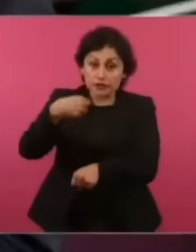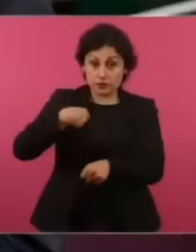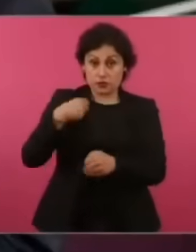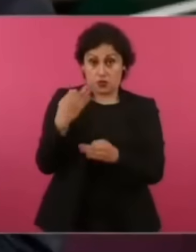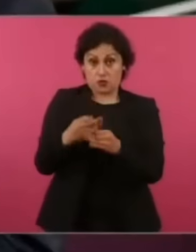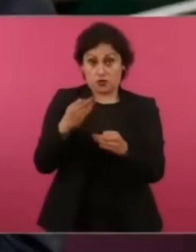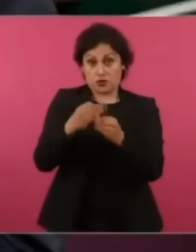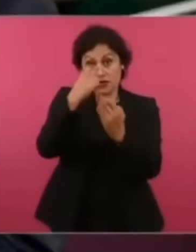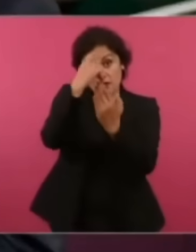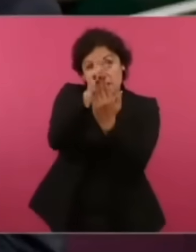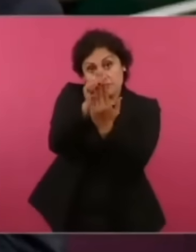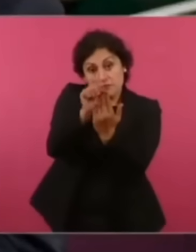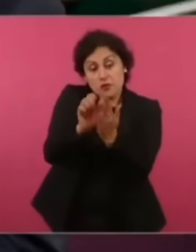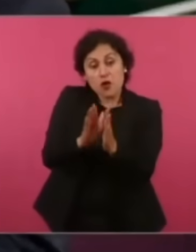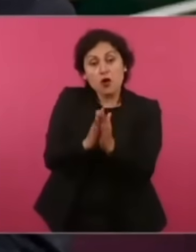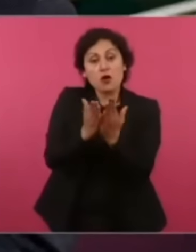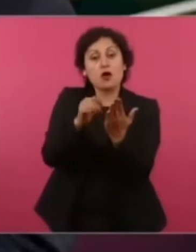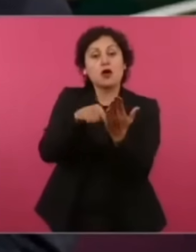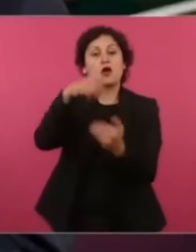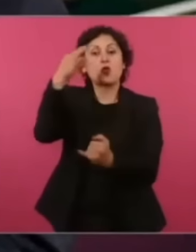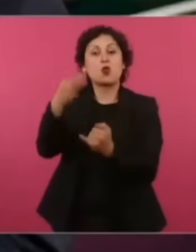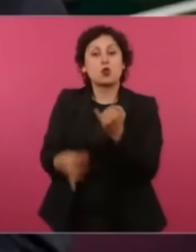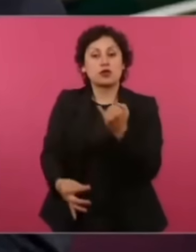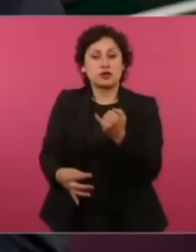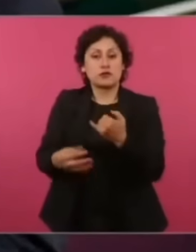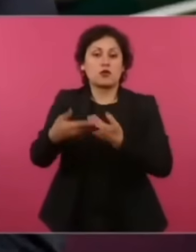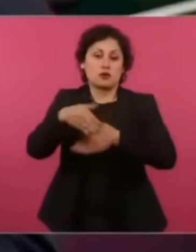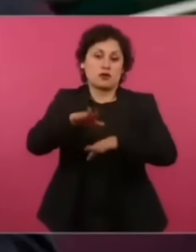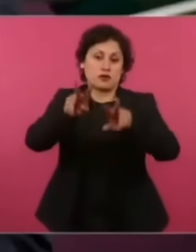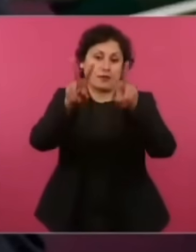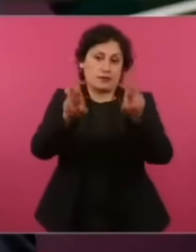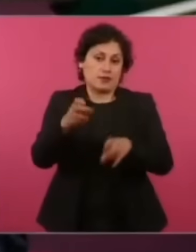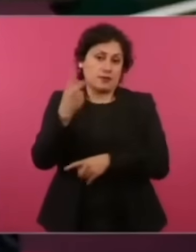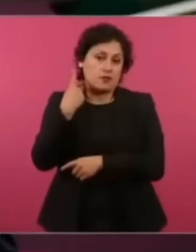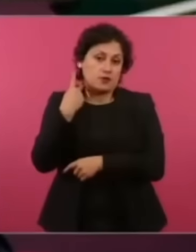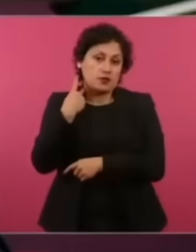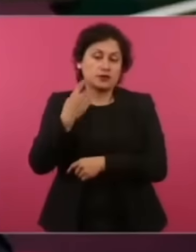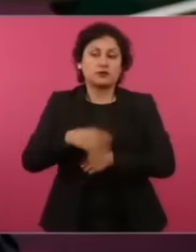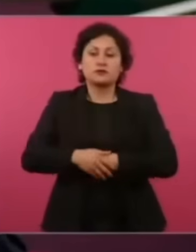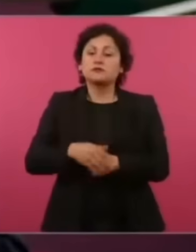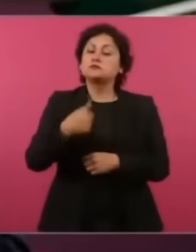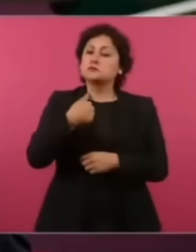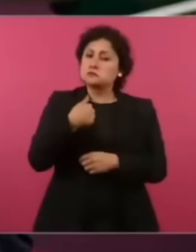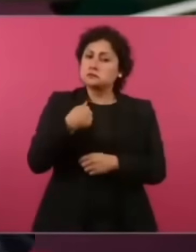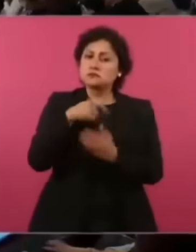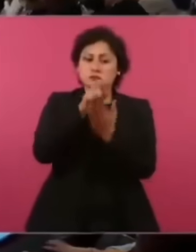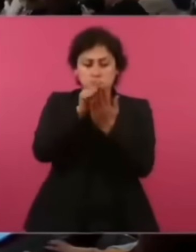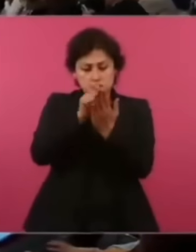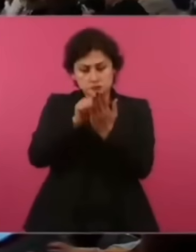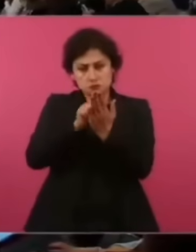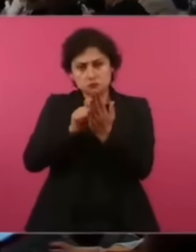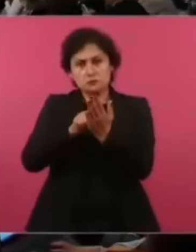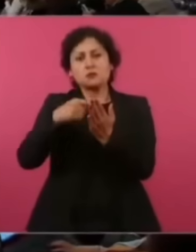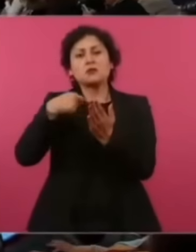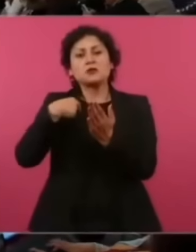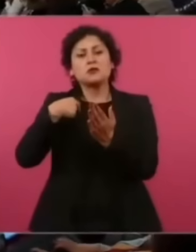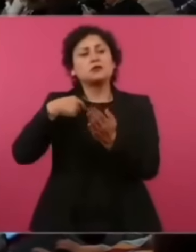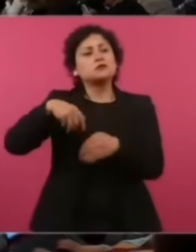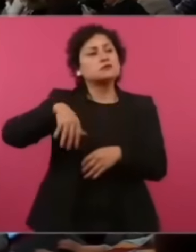libro sobre asuntos políticos. Y estaba yo revisando, porque es un